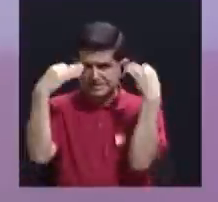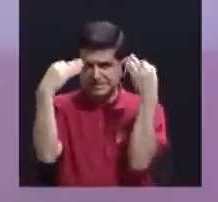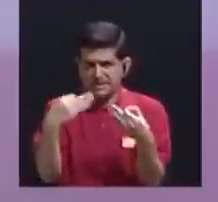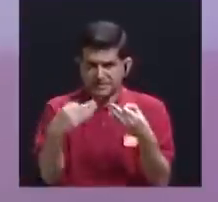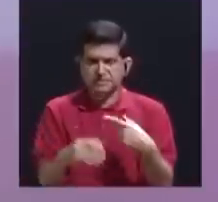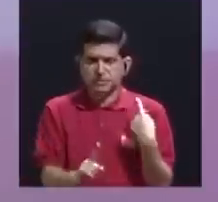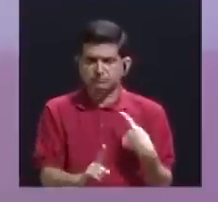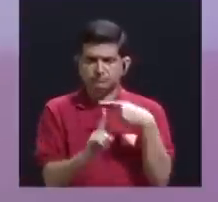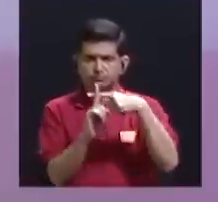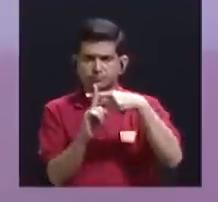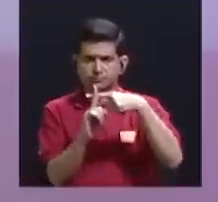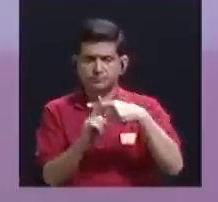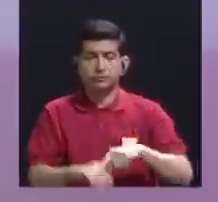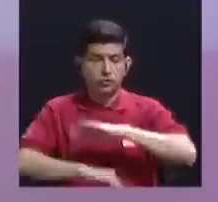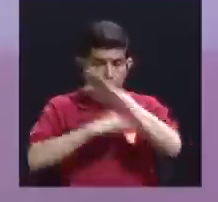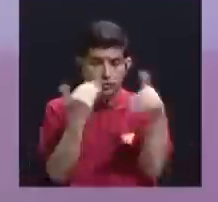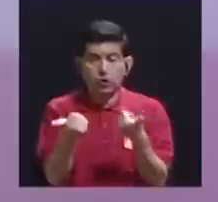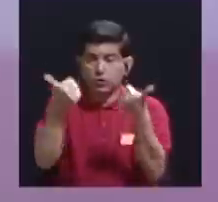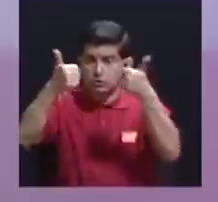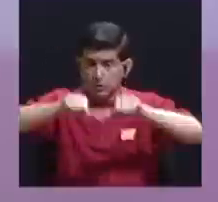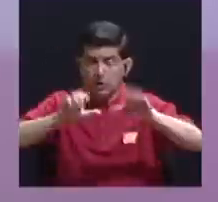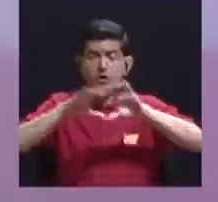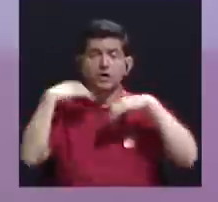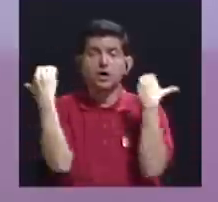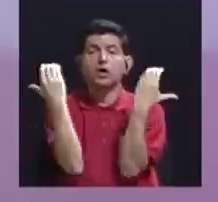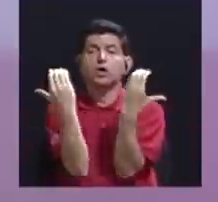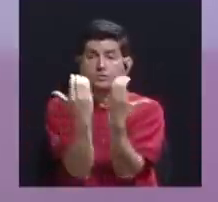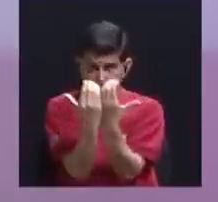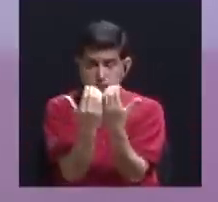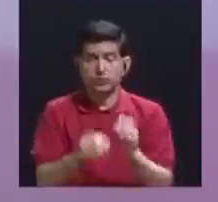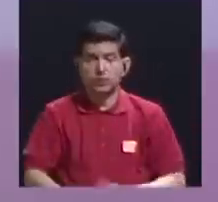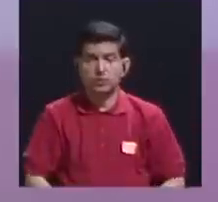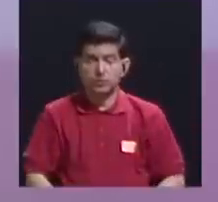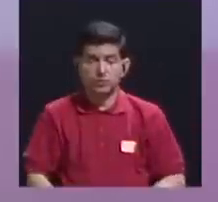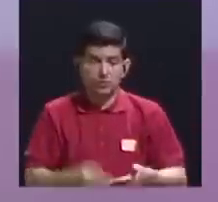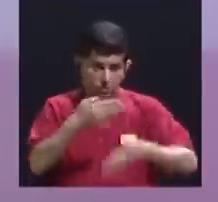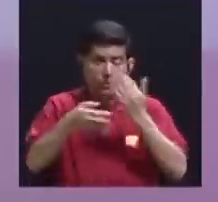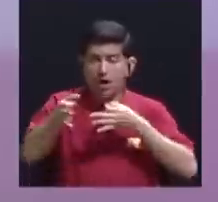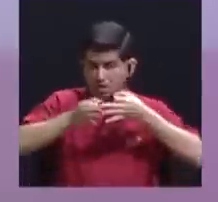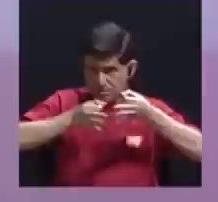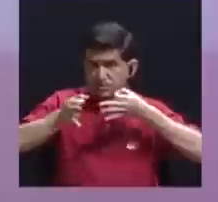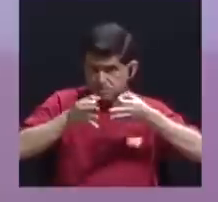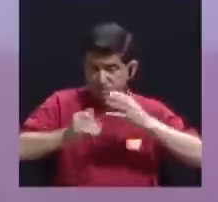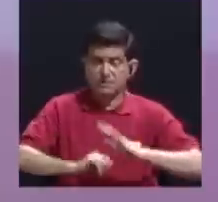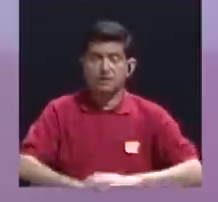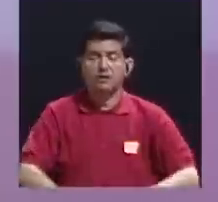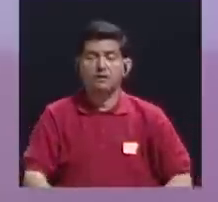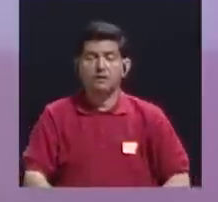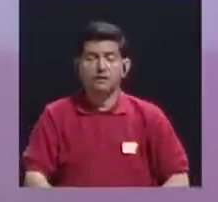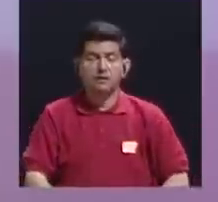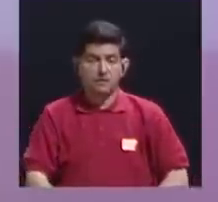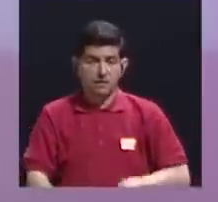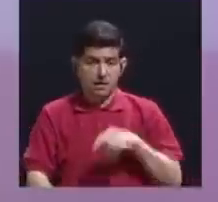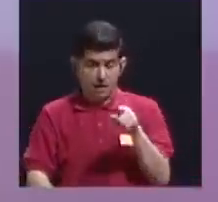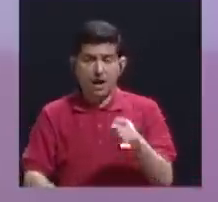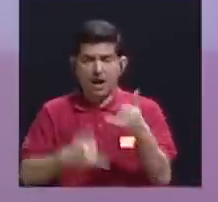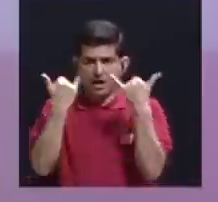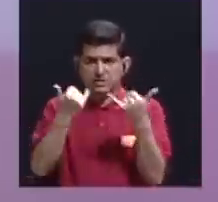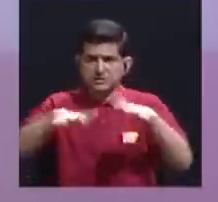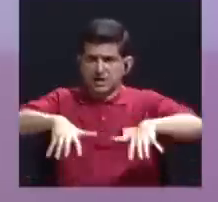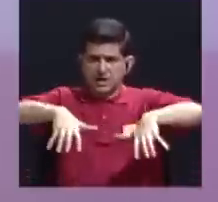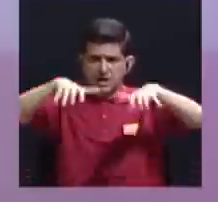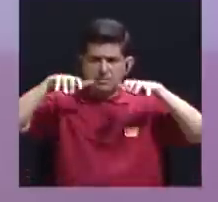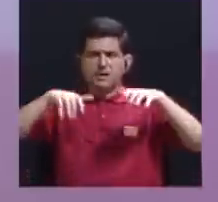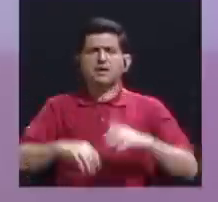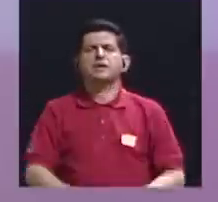afirmativo unánime de la comisión como hace un momento le decía que cuente al llegar al plenario